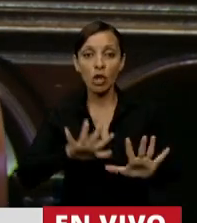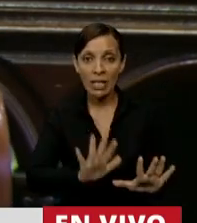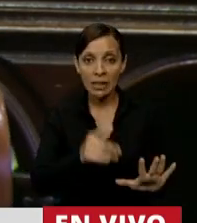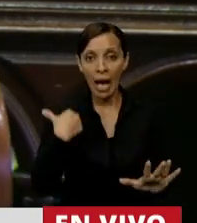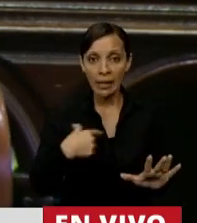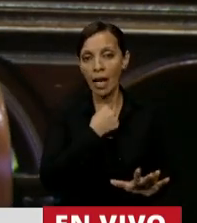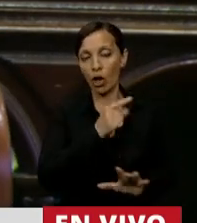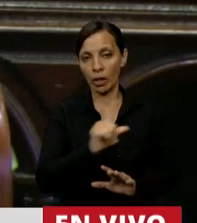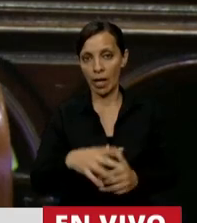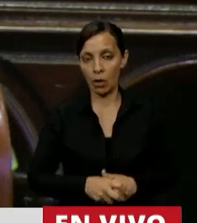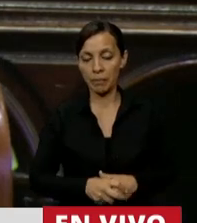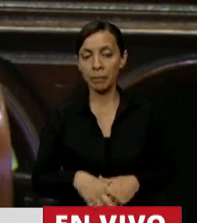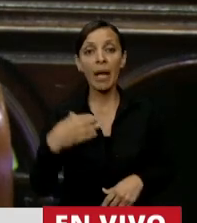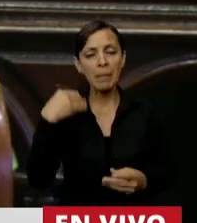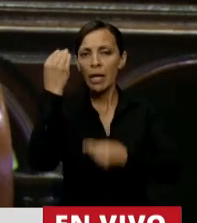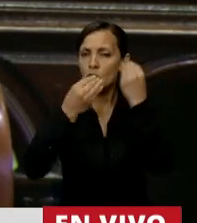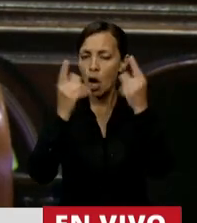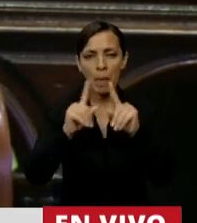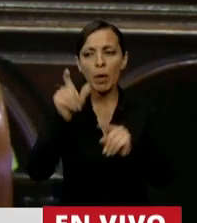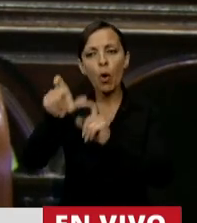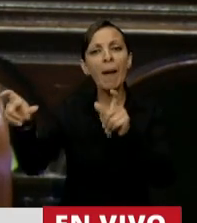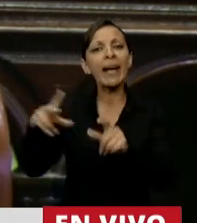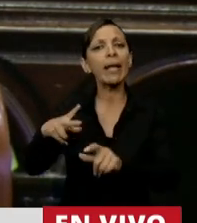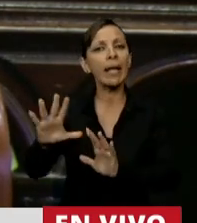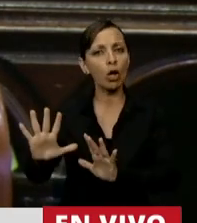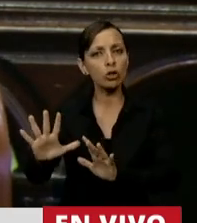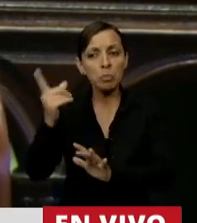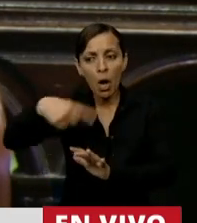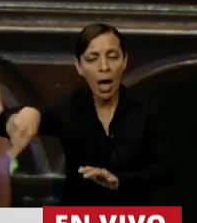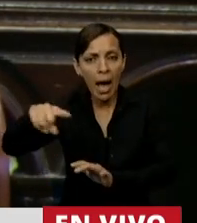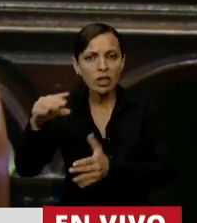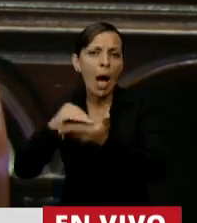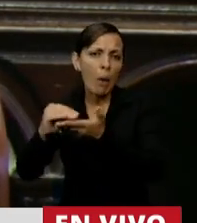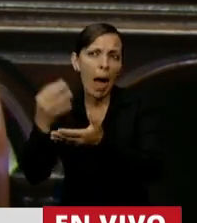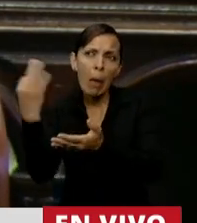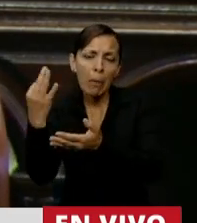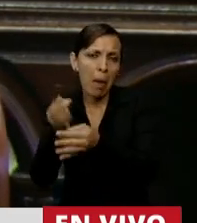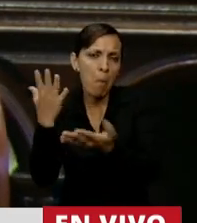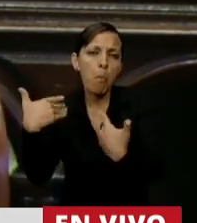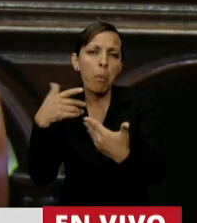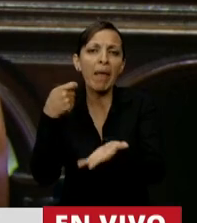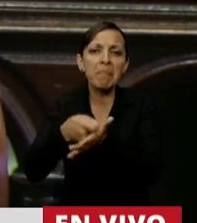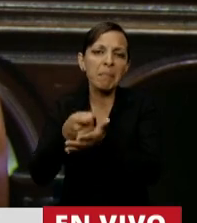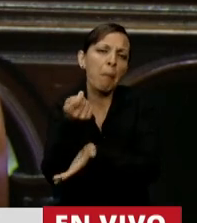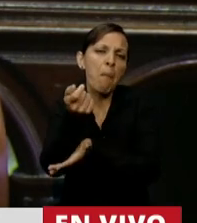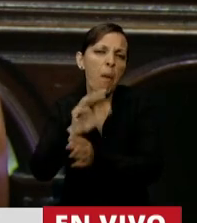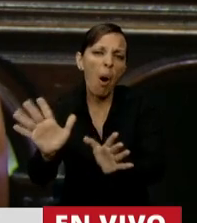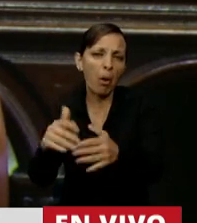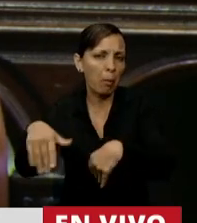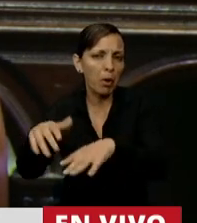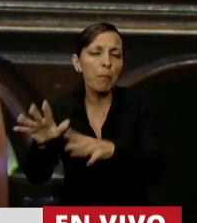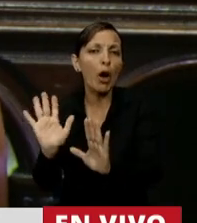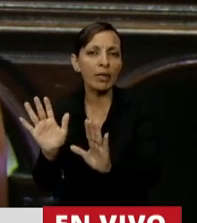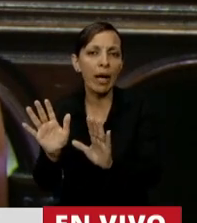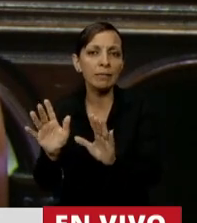país. A mí no me preocupan los ricos, porque ellos con buenos abogados van a terminar pagando poco y nada, que es lo que